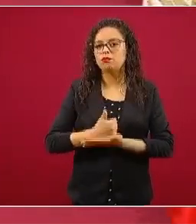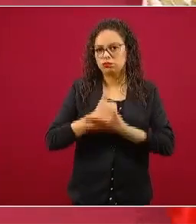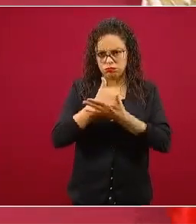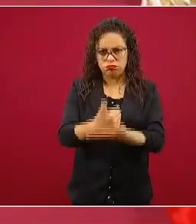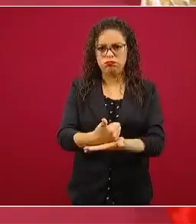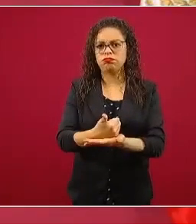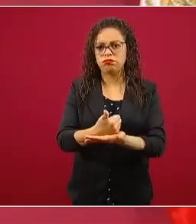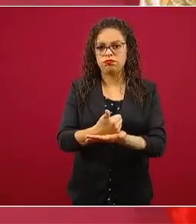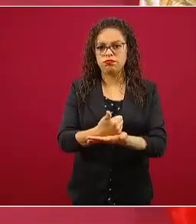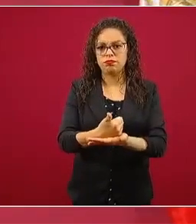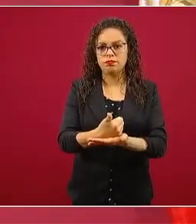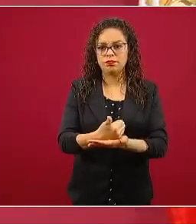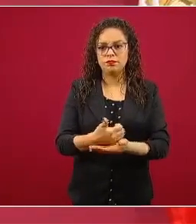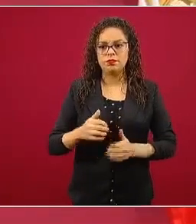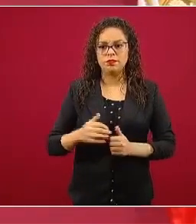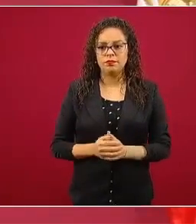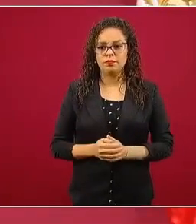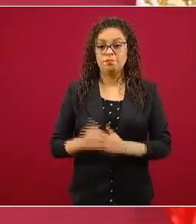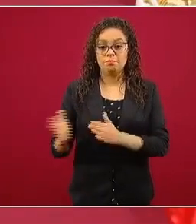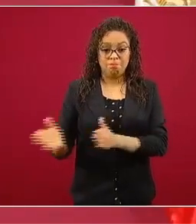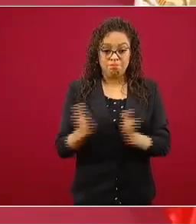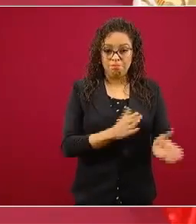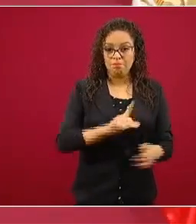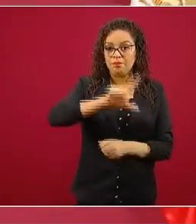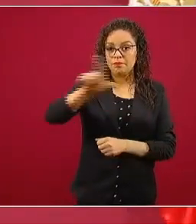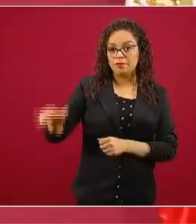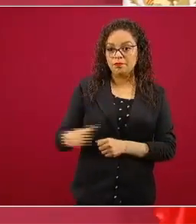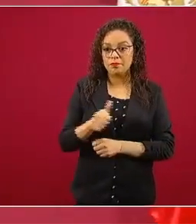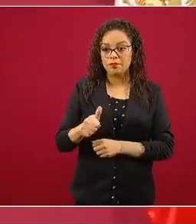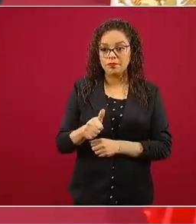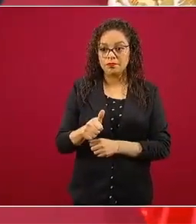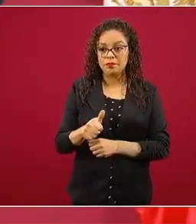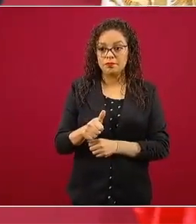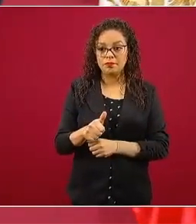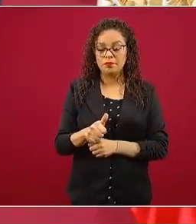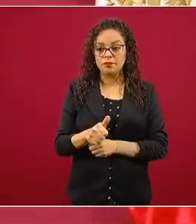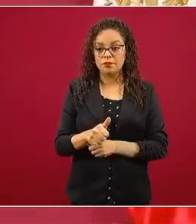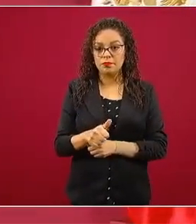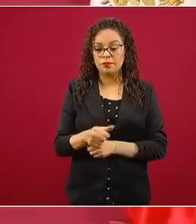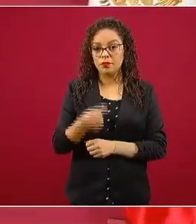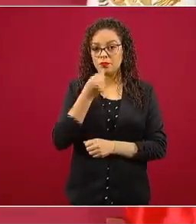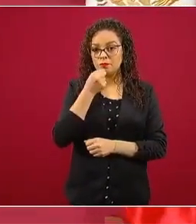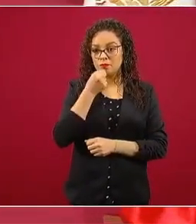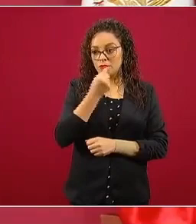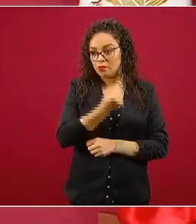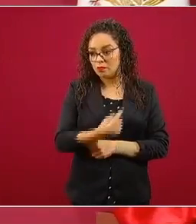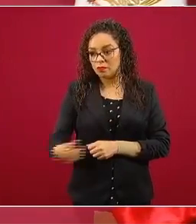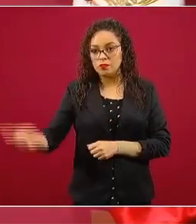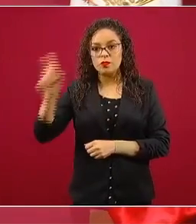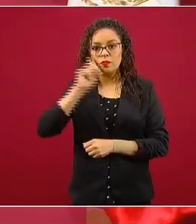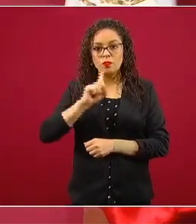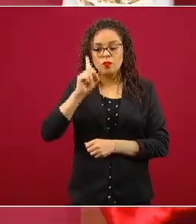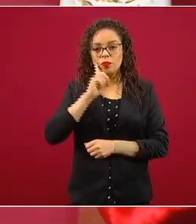cuando el caso lamentable de la pérdida de vidas de niños y de mujeres en